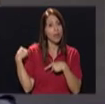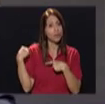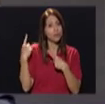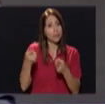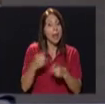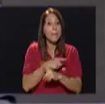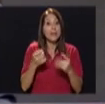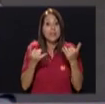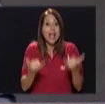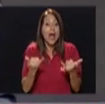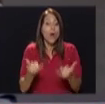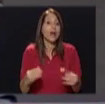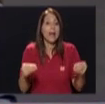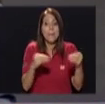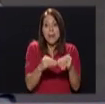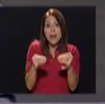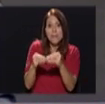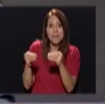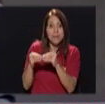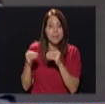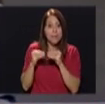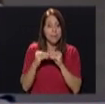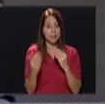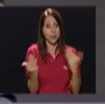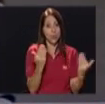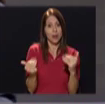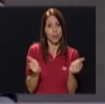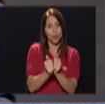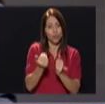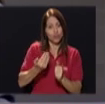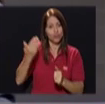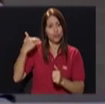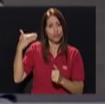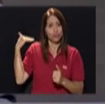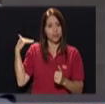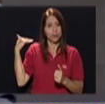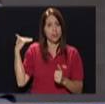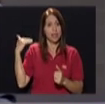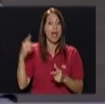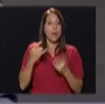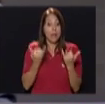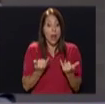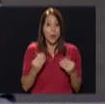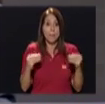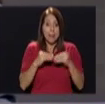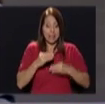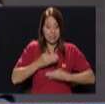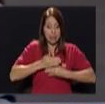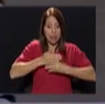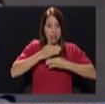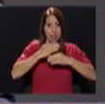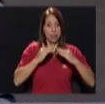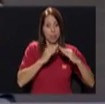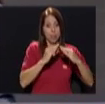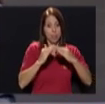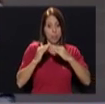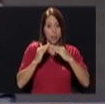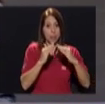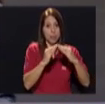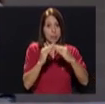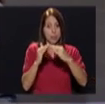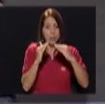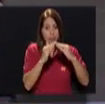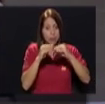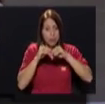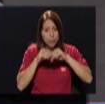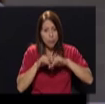infraestructura, más población, más aumento de la frontera agrícola y ese montón de cosas que hace que la cercanía se aumente y entonces la gente vea más animales. Pero